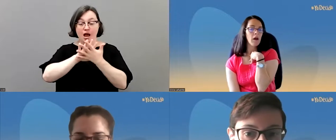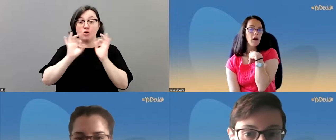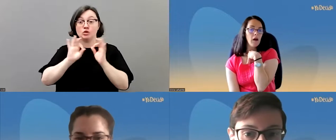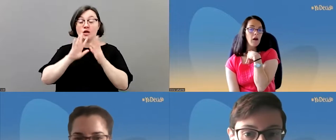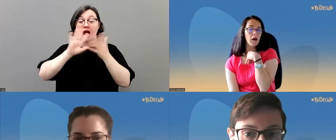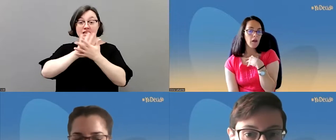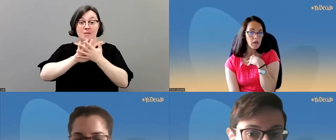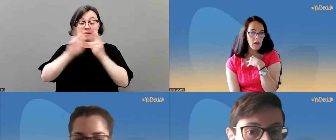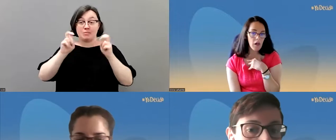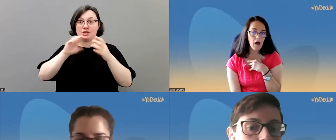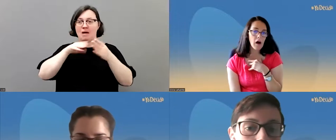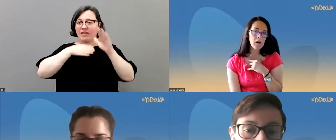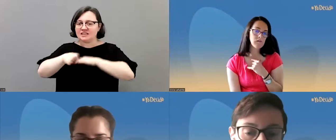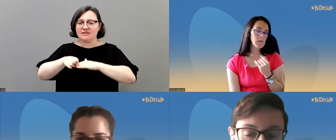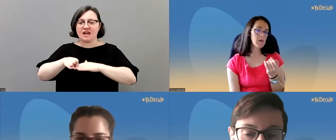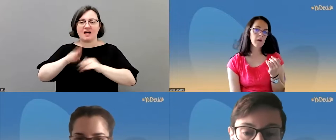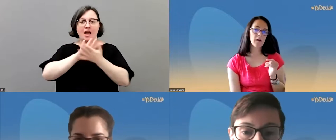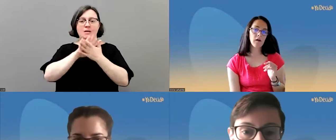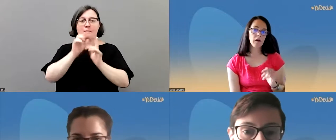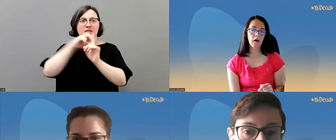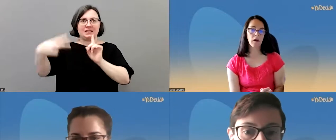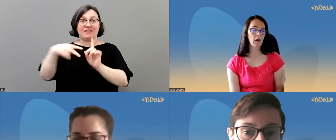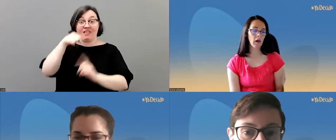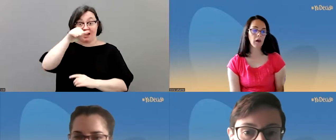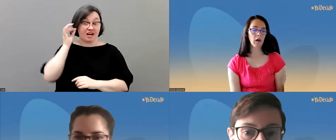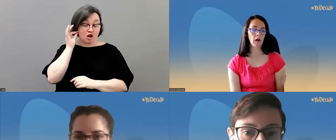materia de accesibilidad desde una perspectiva de género.